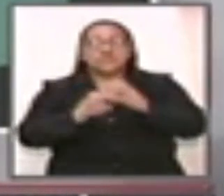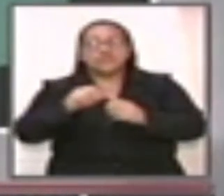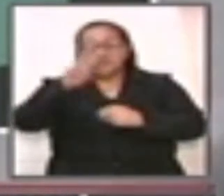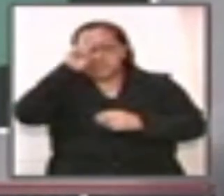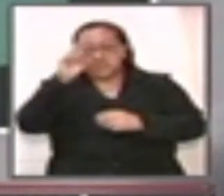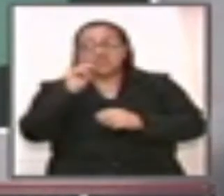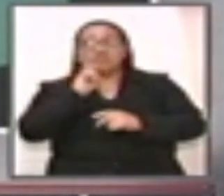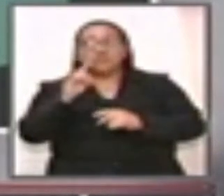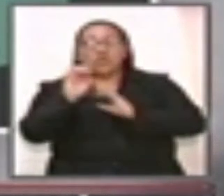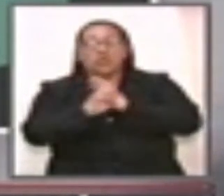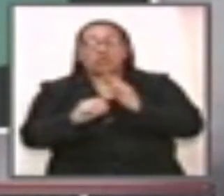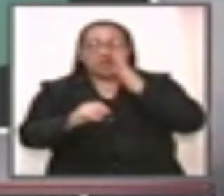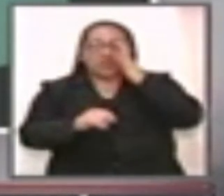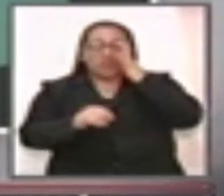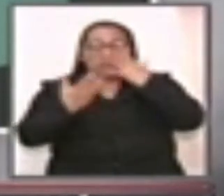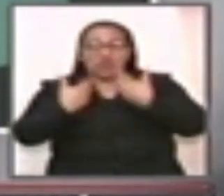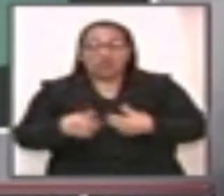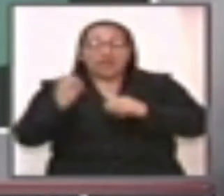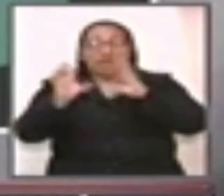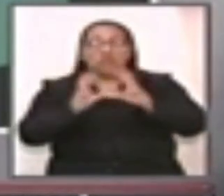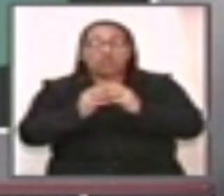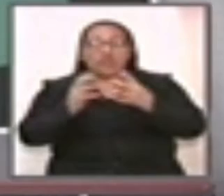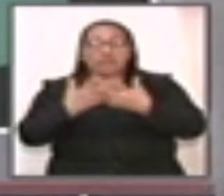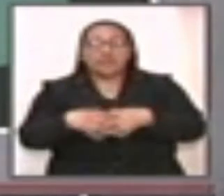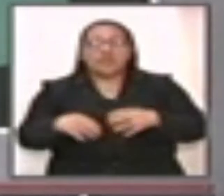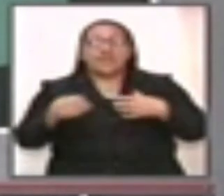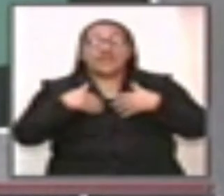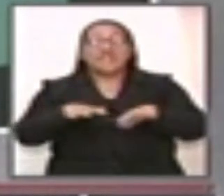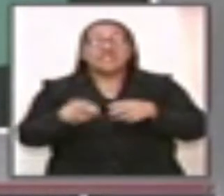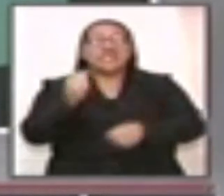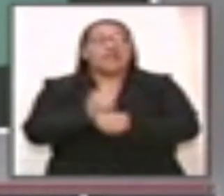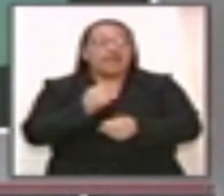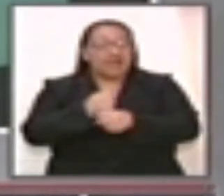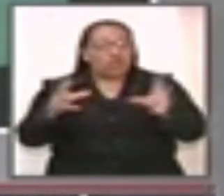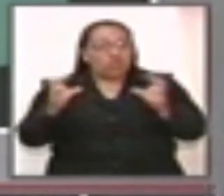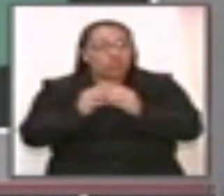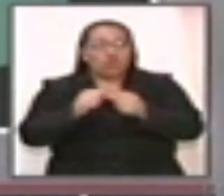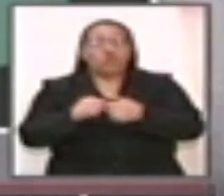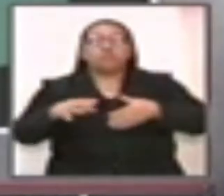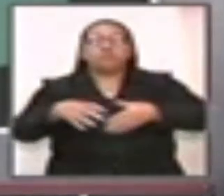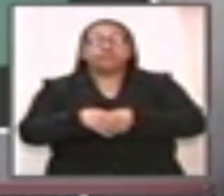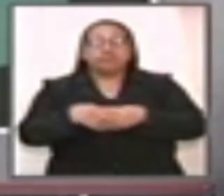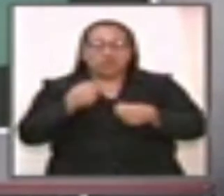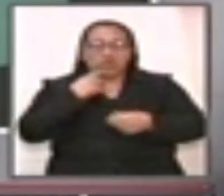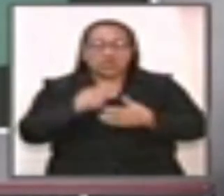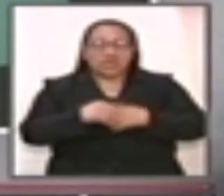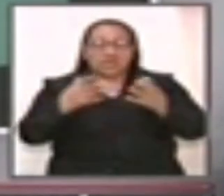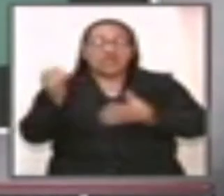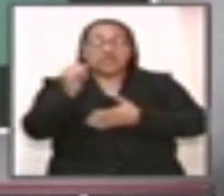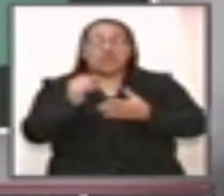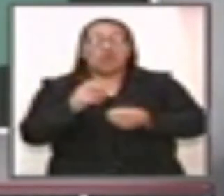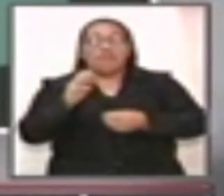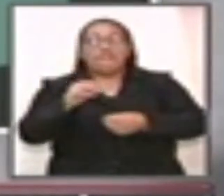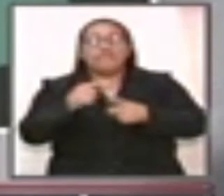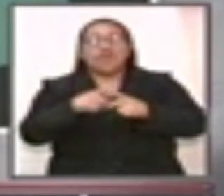Europa. En lo que es la vestimenta y la decoración, toda la industria textil, trabajando de la mano, por ejemplo, con grandes diseñadores como